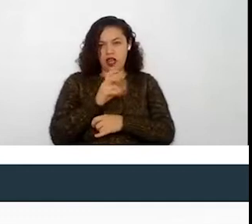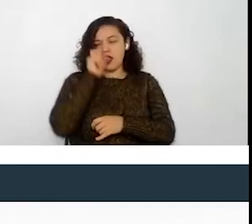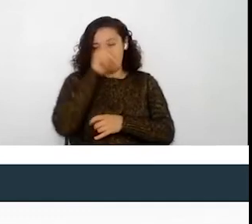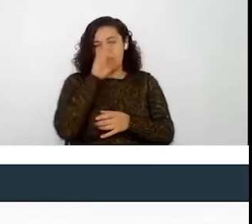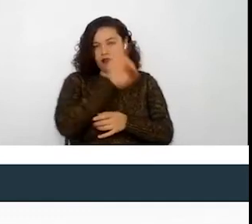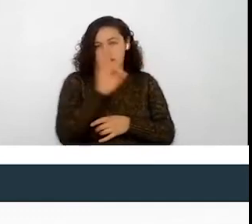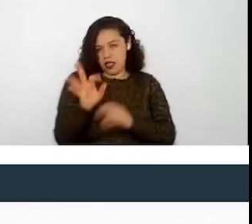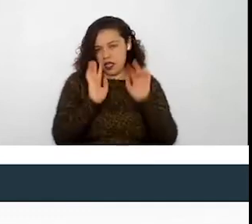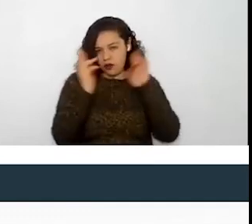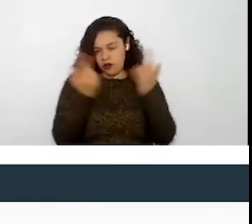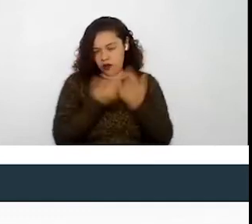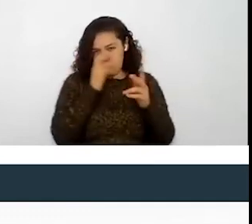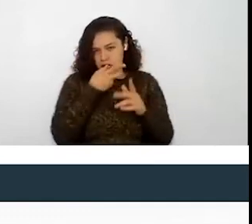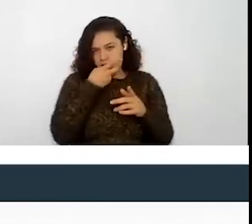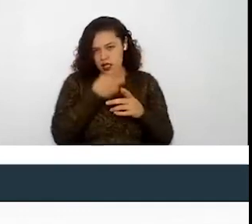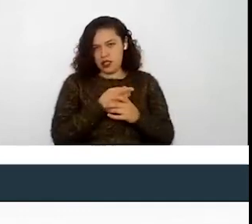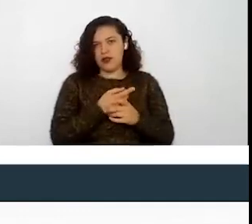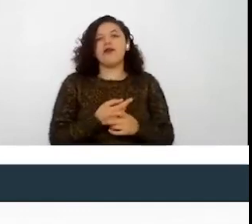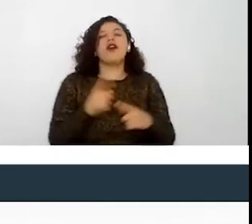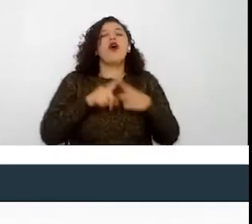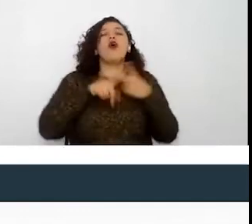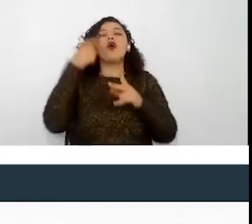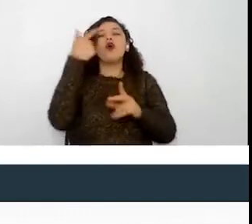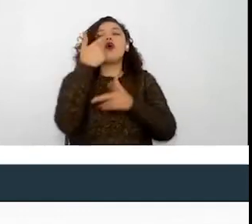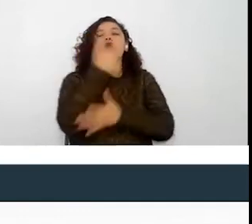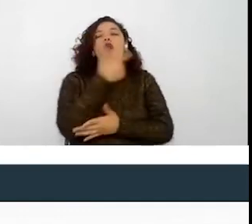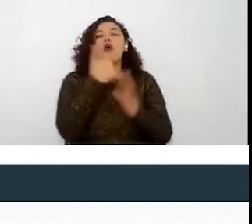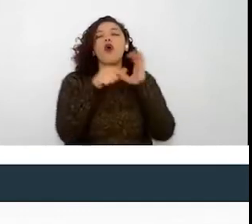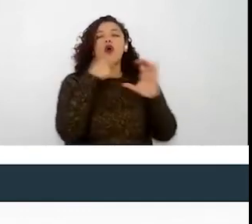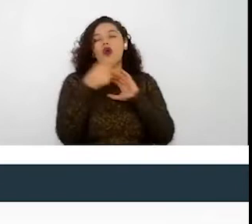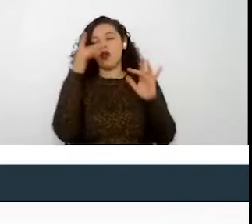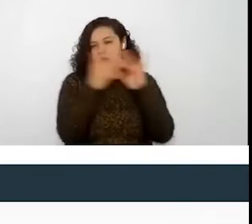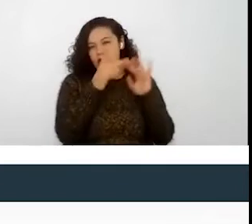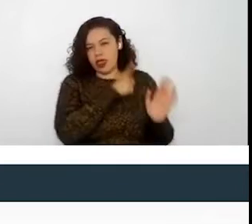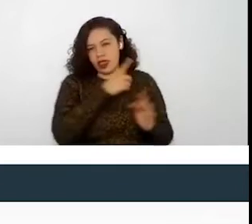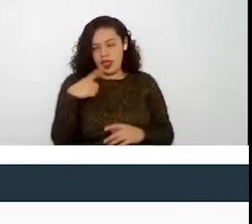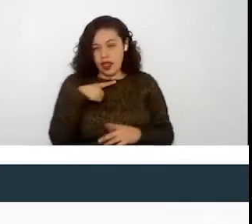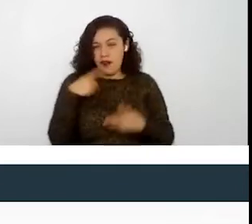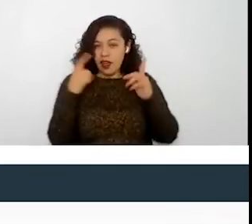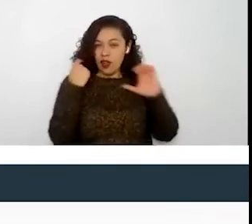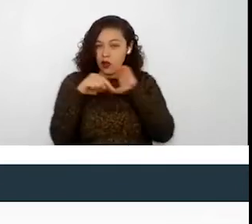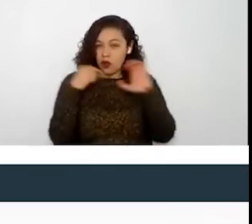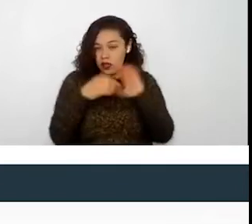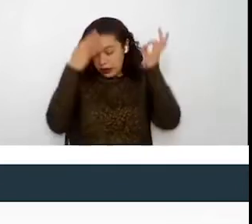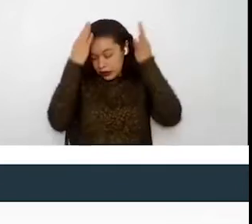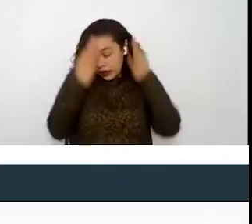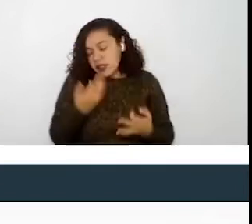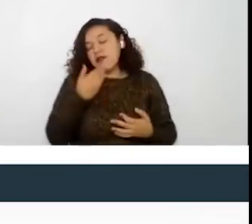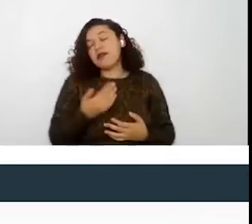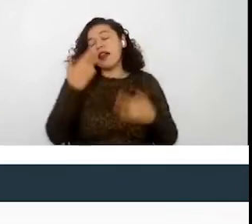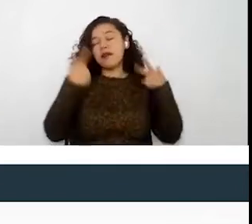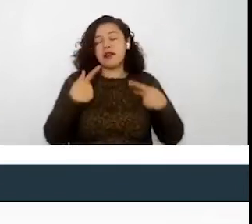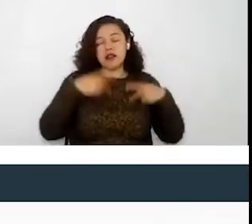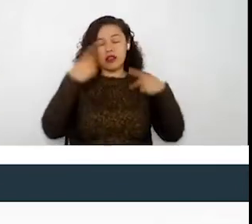la sesión un correo de contacto que siempre se les reitera que sea un correo que realmente verifiquen las instituciones